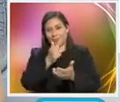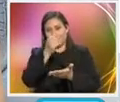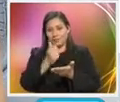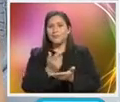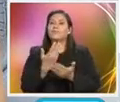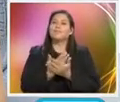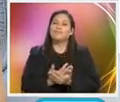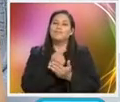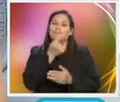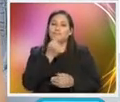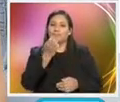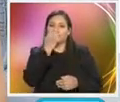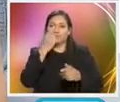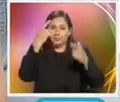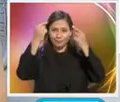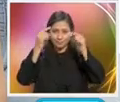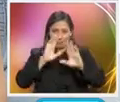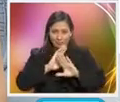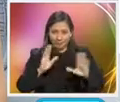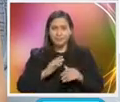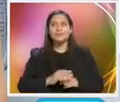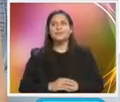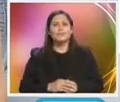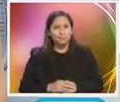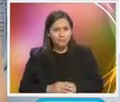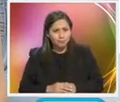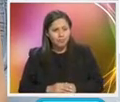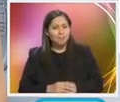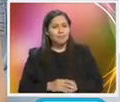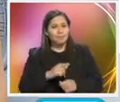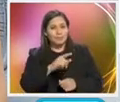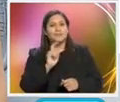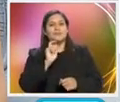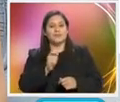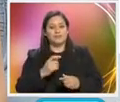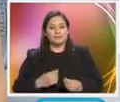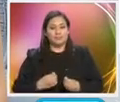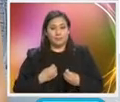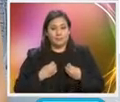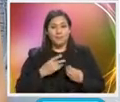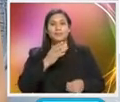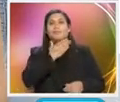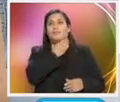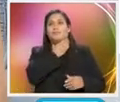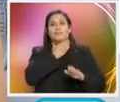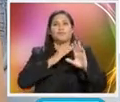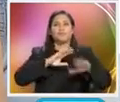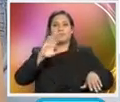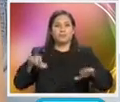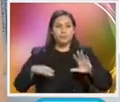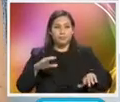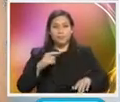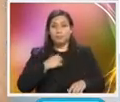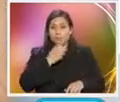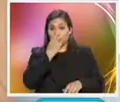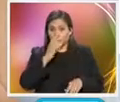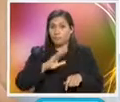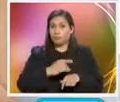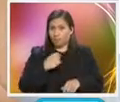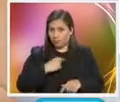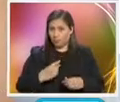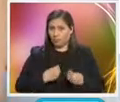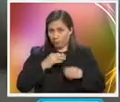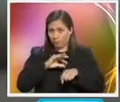niños salgan de la escuela. Pero realmente una experiencia aterradora es vivir, yo creo que un ahogamiento. Y lo digo porque yo ya lo